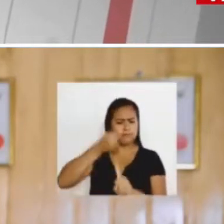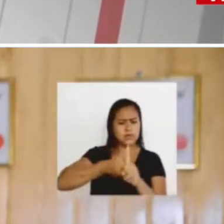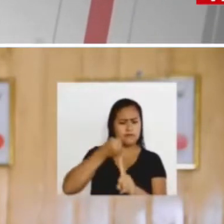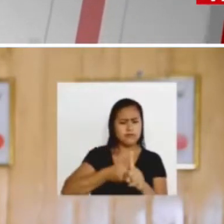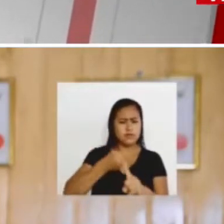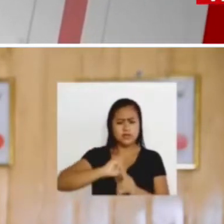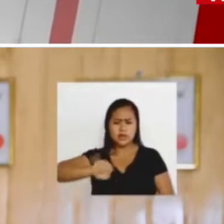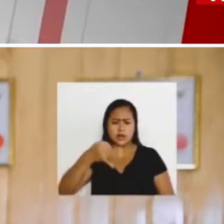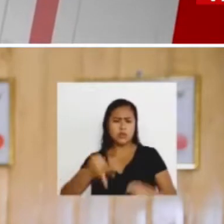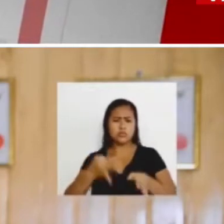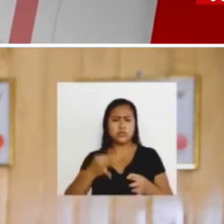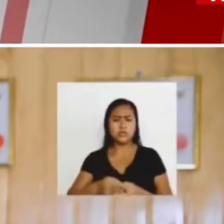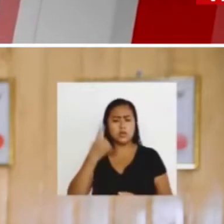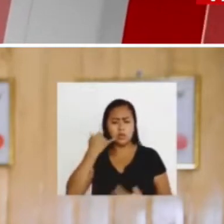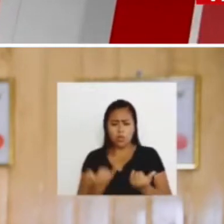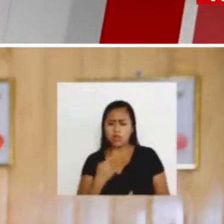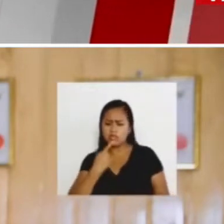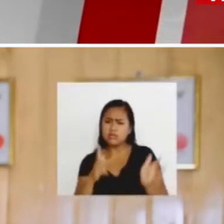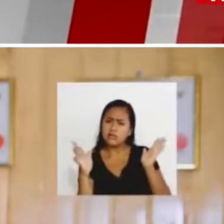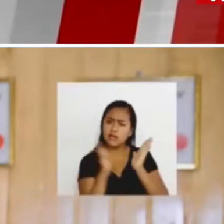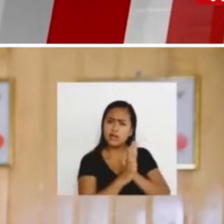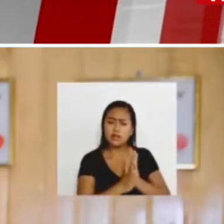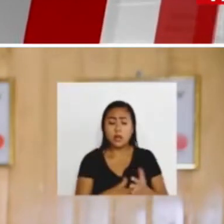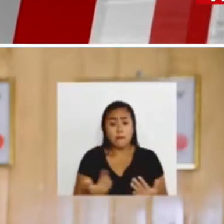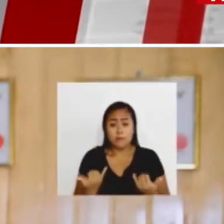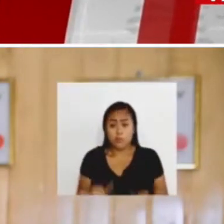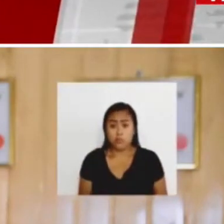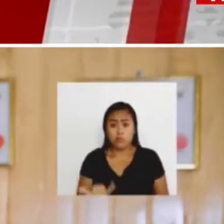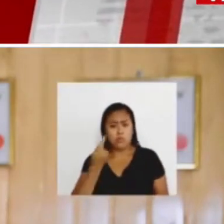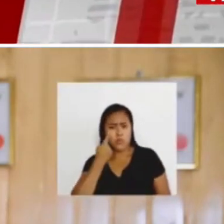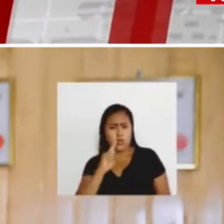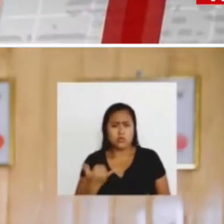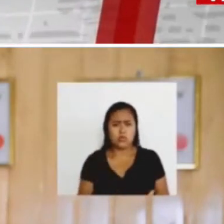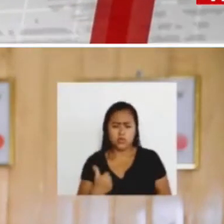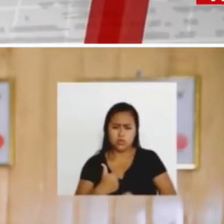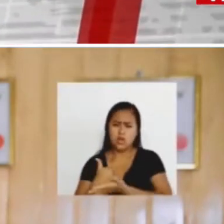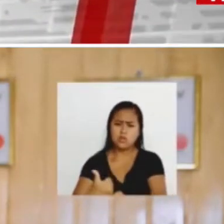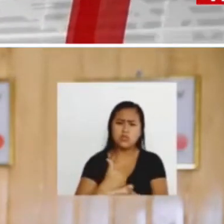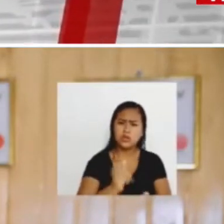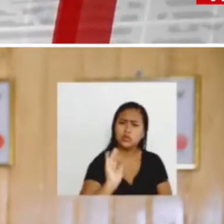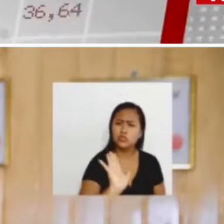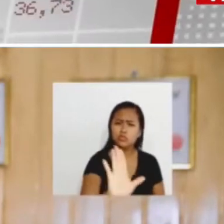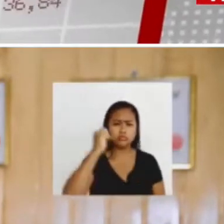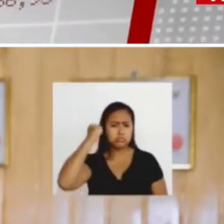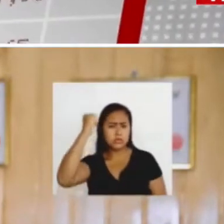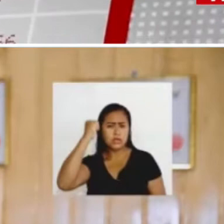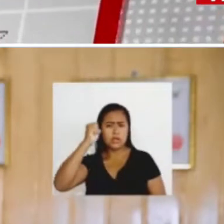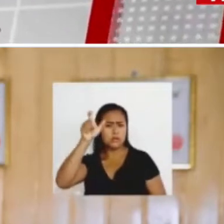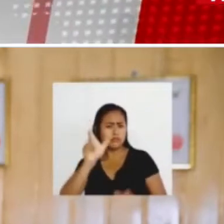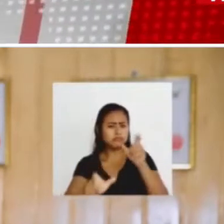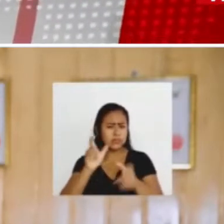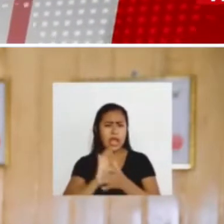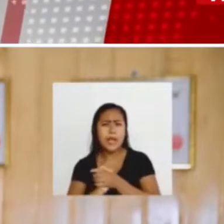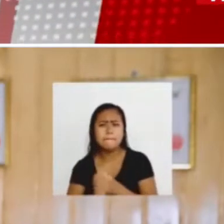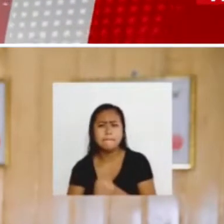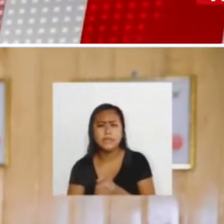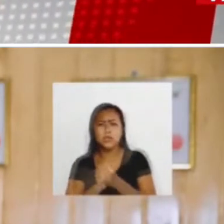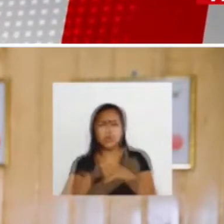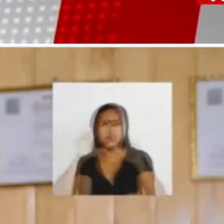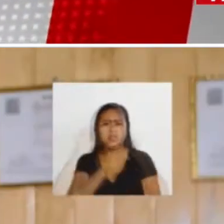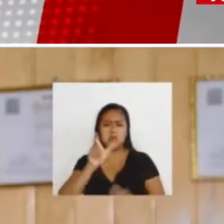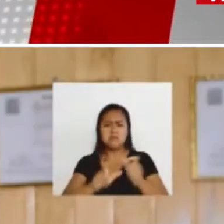concretarse ese anhelado proyecto para Yurimaguas, el doctor Teodoberto Flores. ¿En qué medida ayudaría a esta provincia a conseguir ese